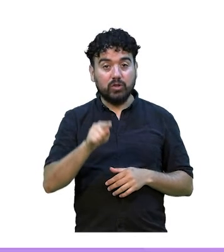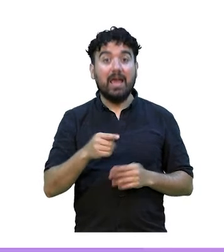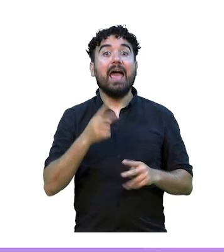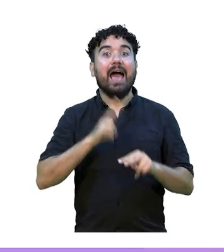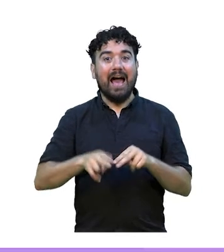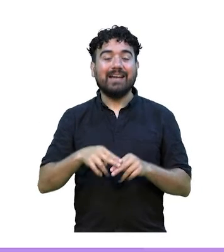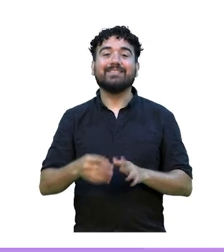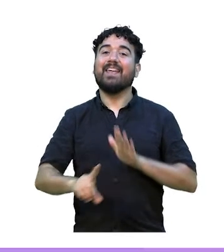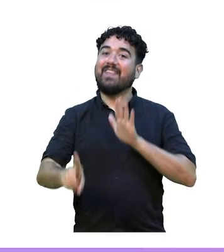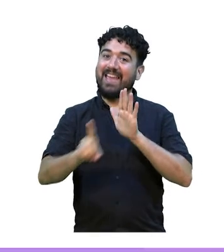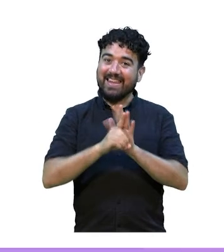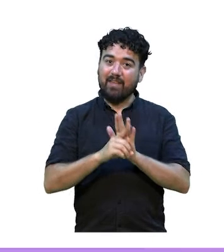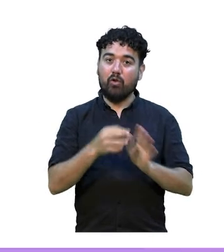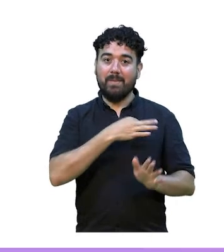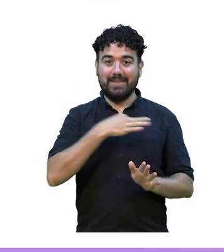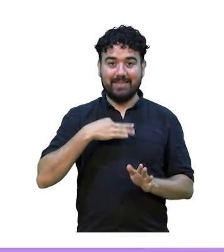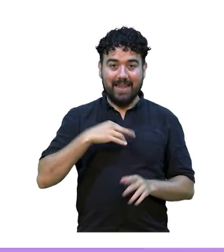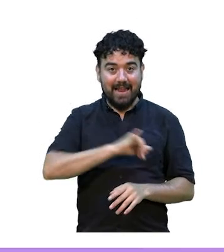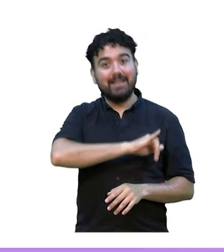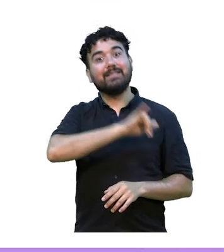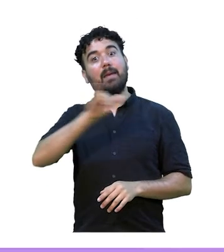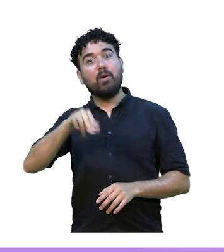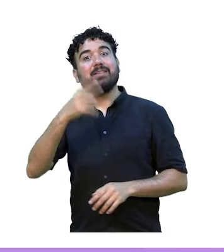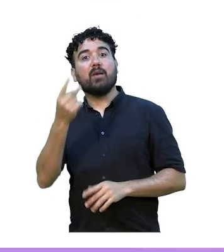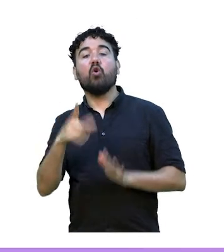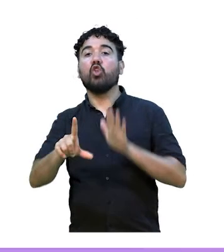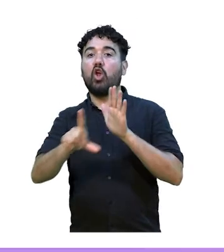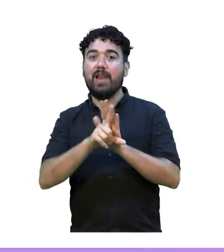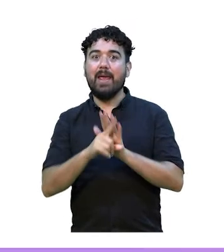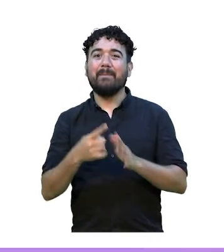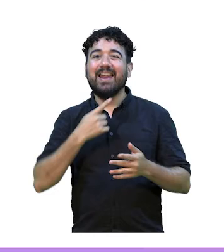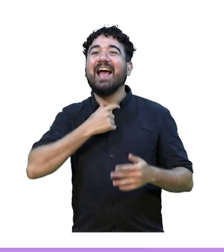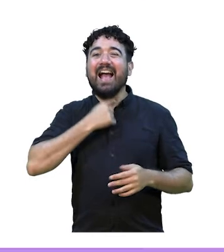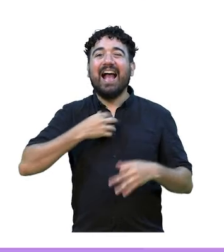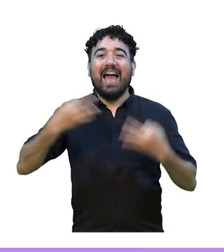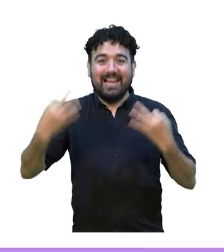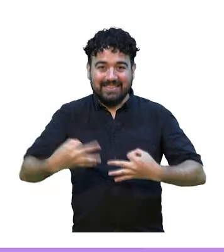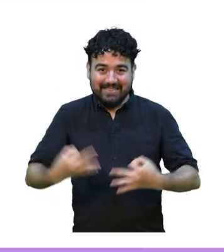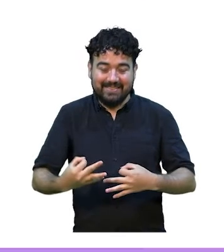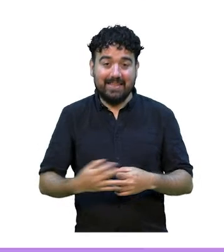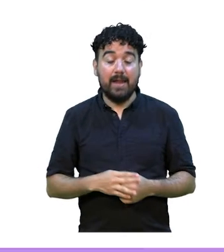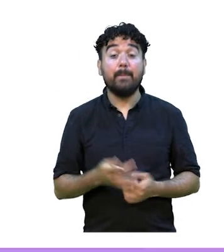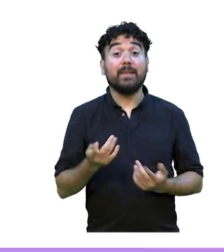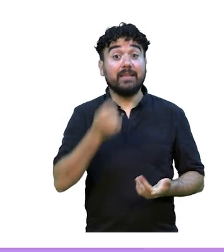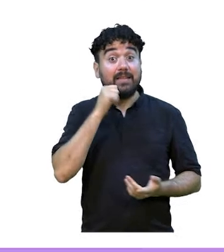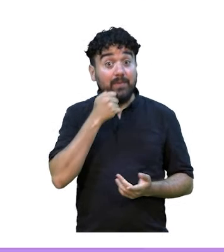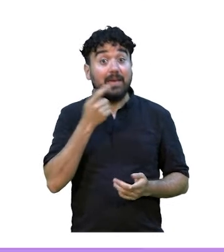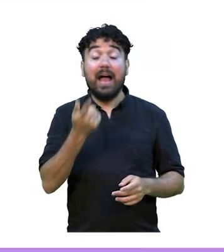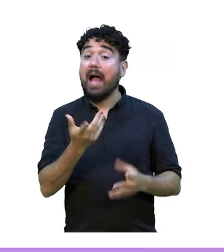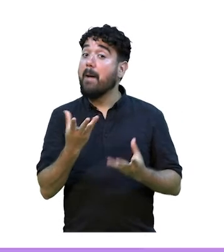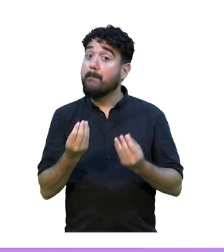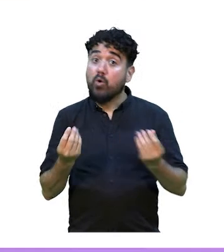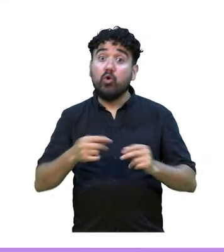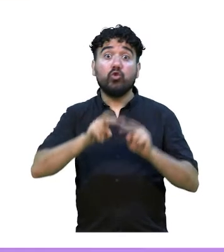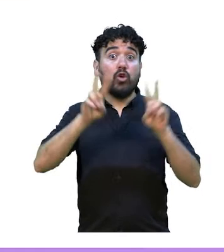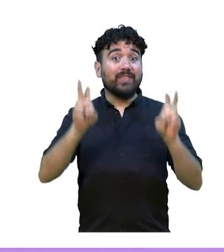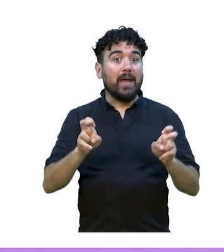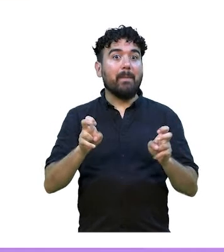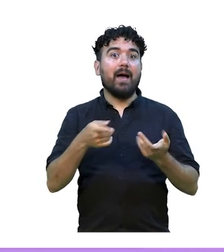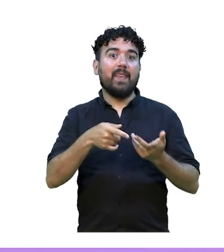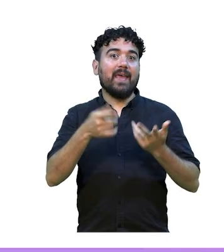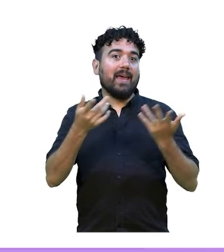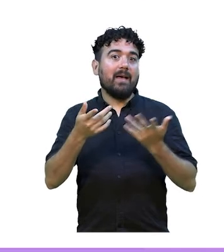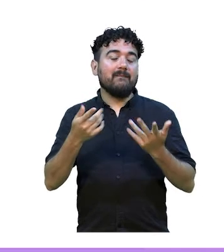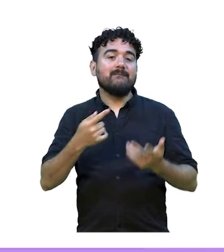primero un decreto ministerial y después una ley, ¿no?, que garantizara. Digo con esto que había